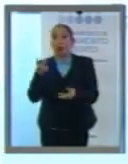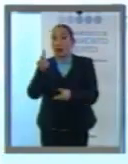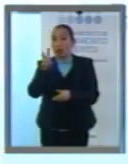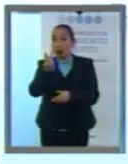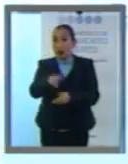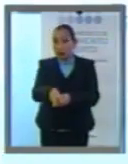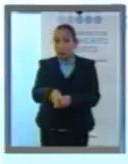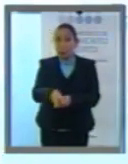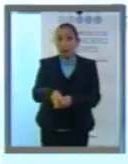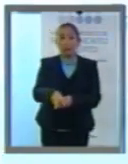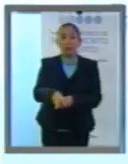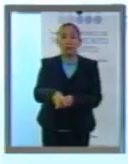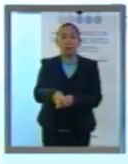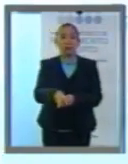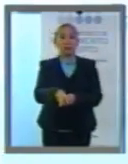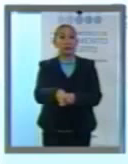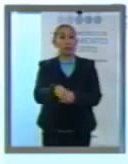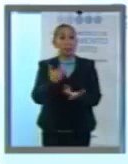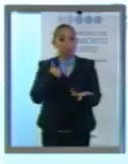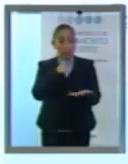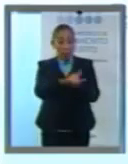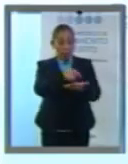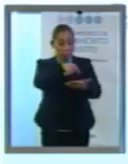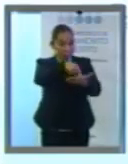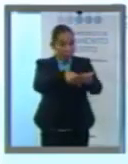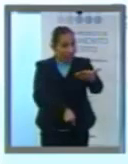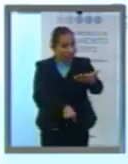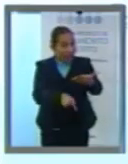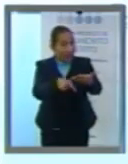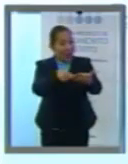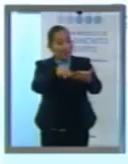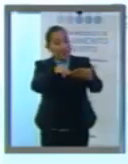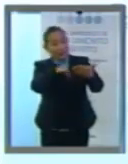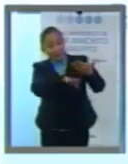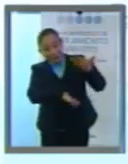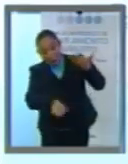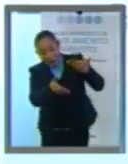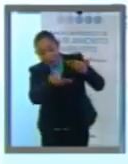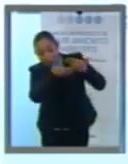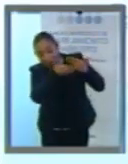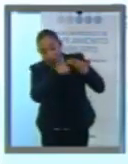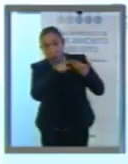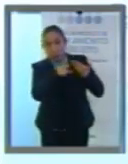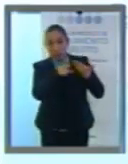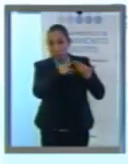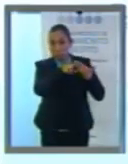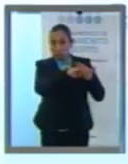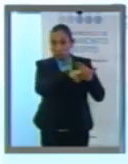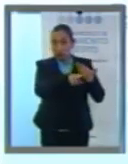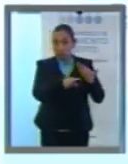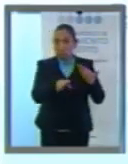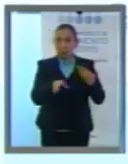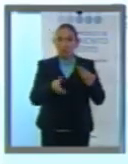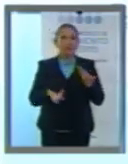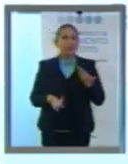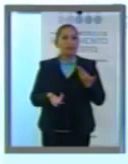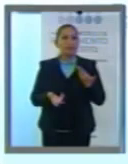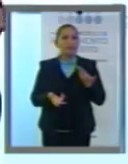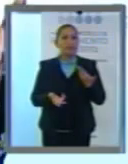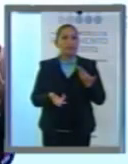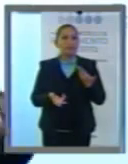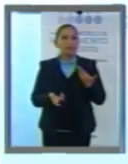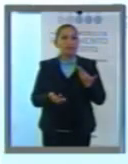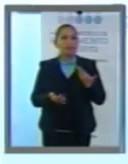realmente nuestras leyes están basadas en supuestos en los